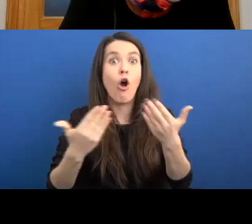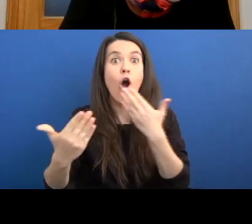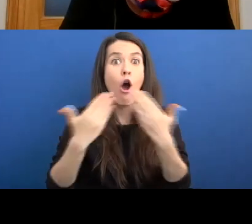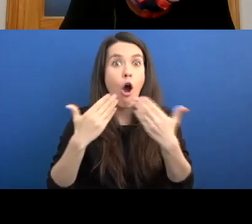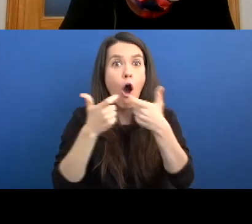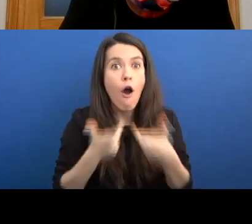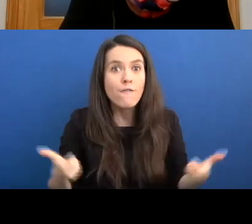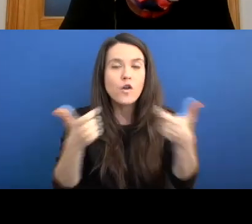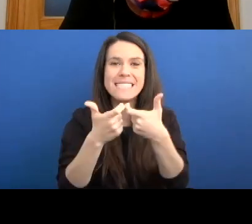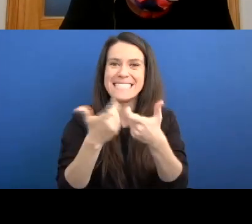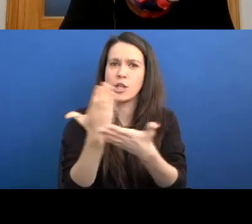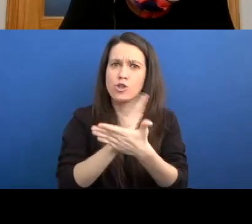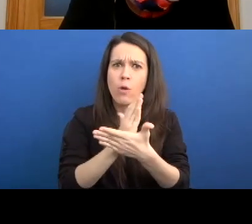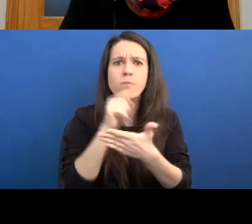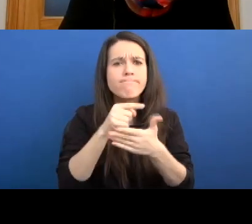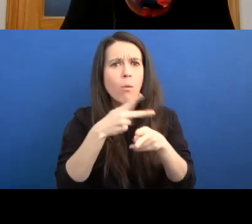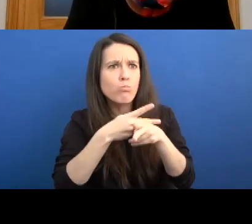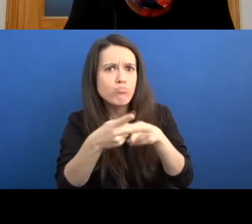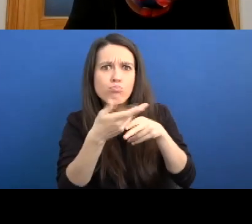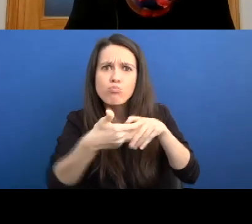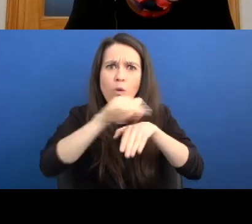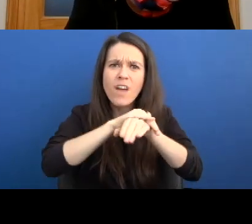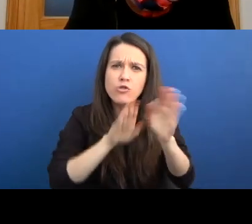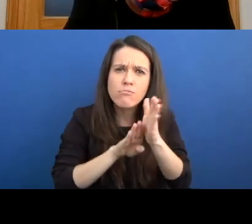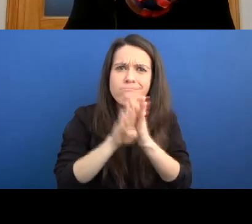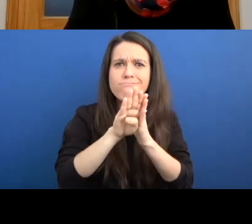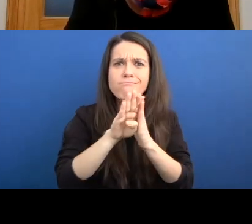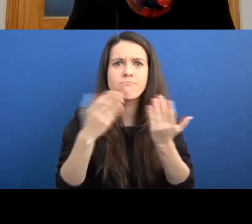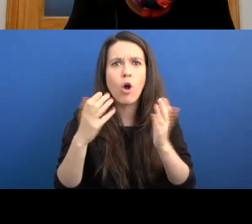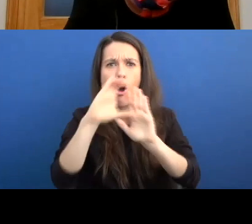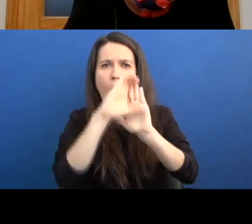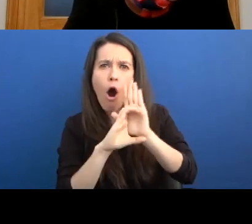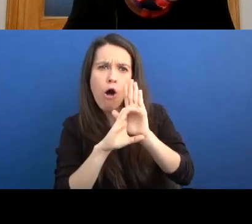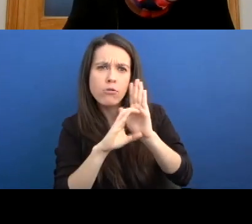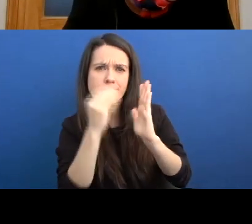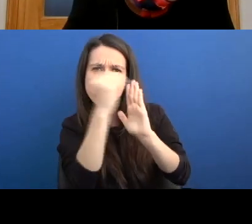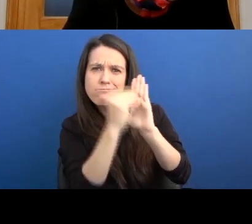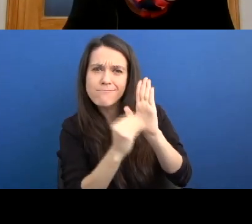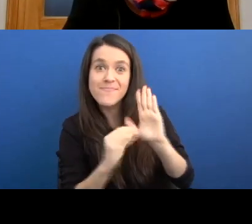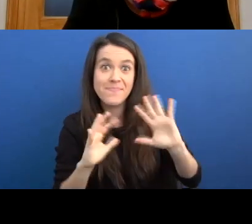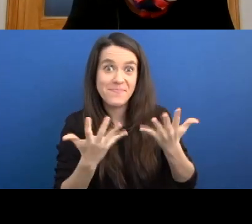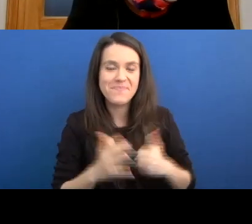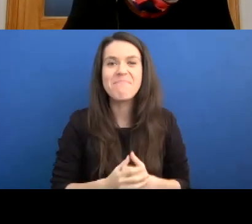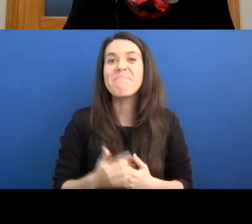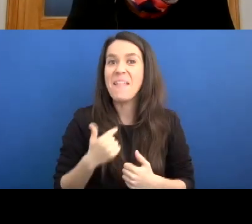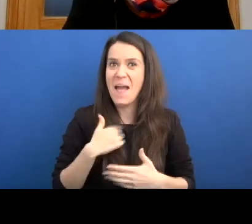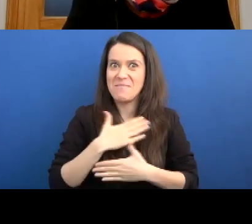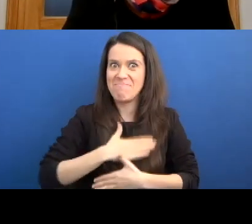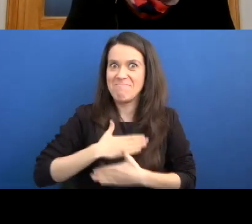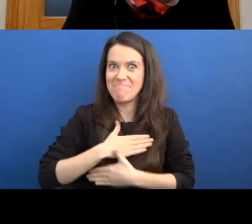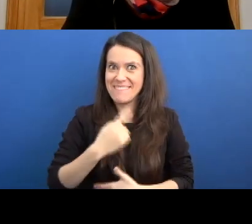el uso de lengua de signos en la interpretación de conferencias, profesionalización y